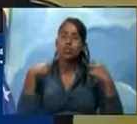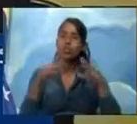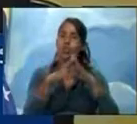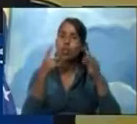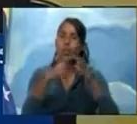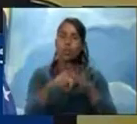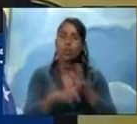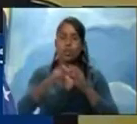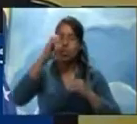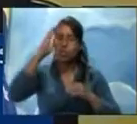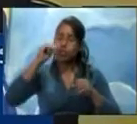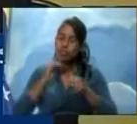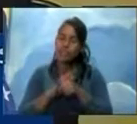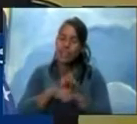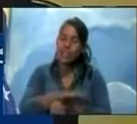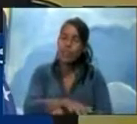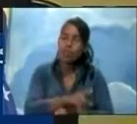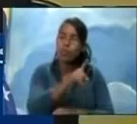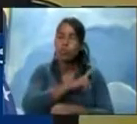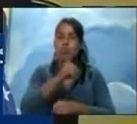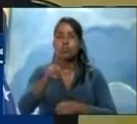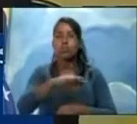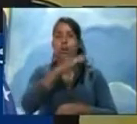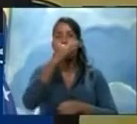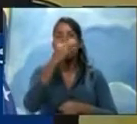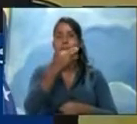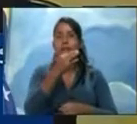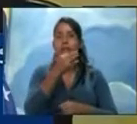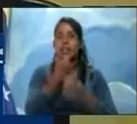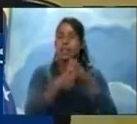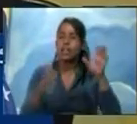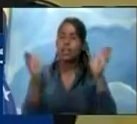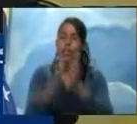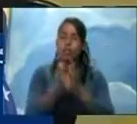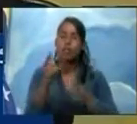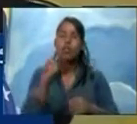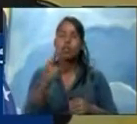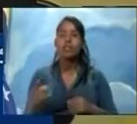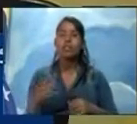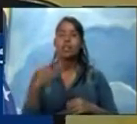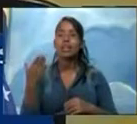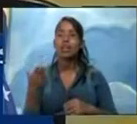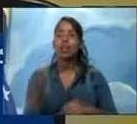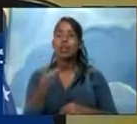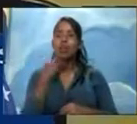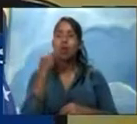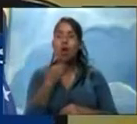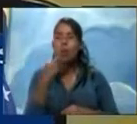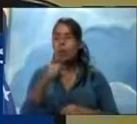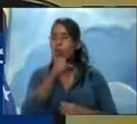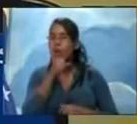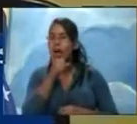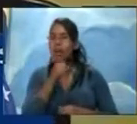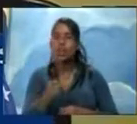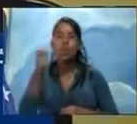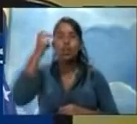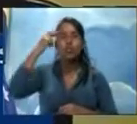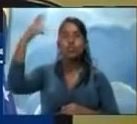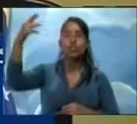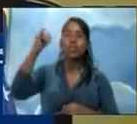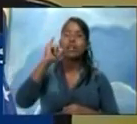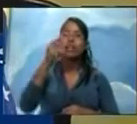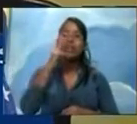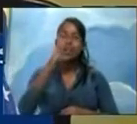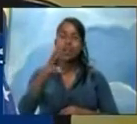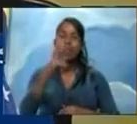cosas, Dios derramó de su espíritu. Pero dice que los joven, que los ancianos soñarán y